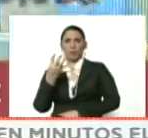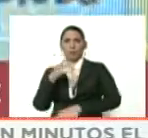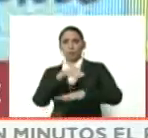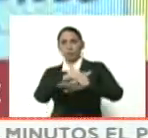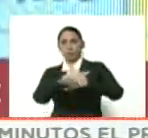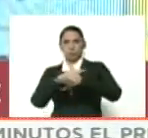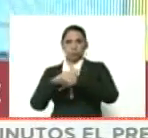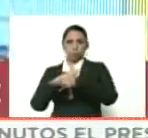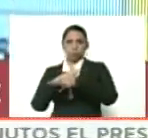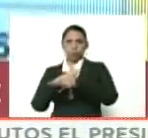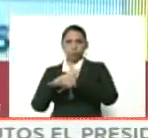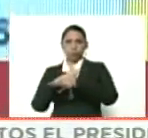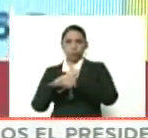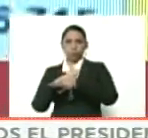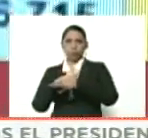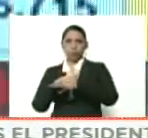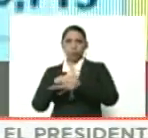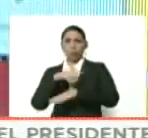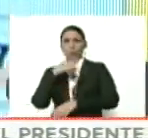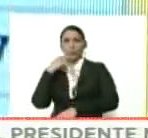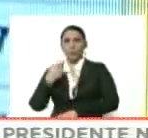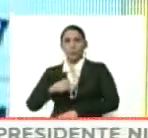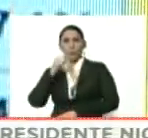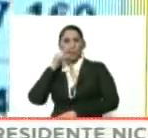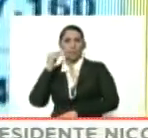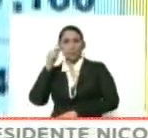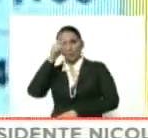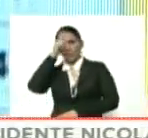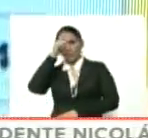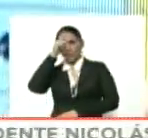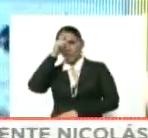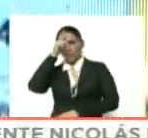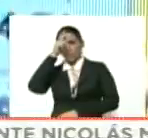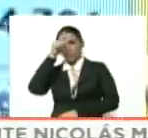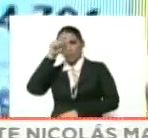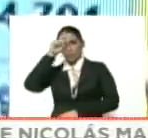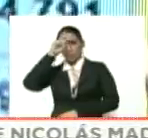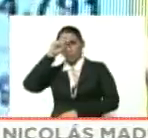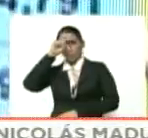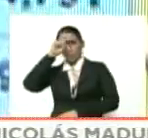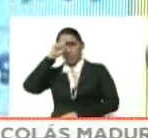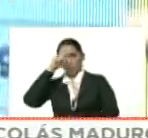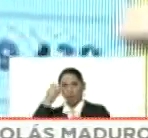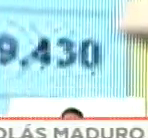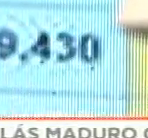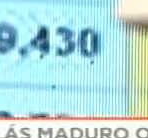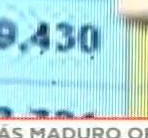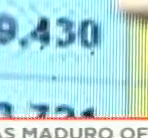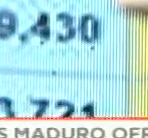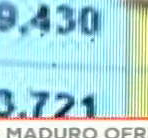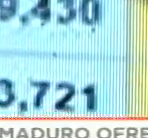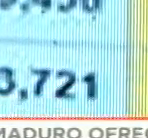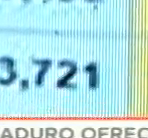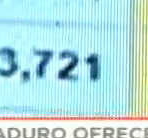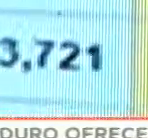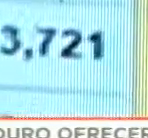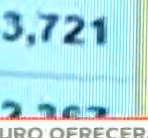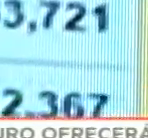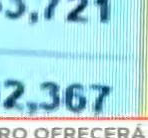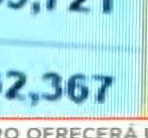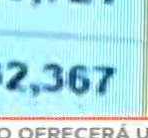Unido, luego están Rusia, Francia, Alemania, Turquía y en el puesto número 9 está